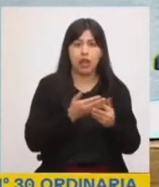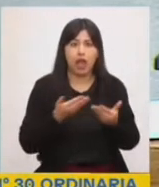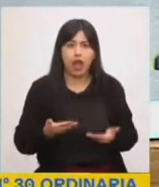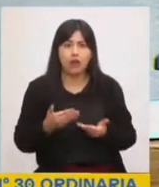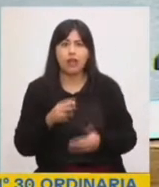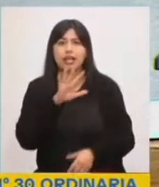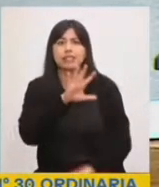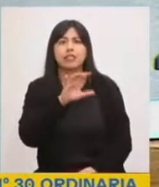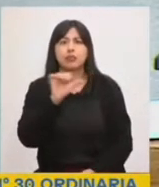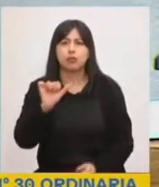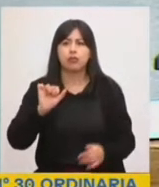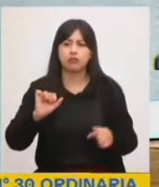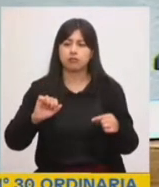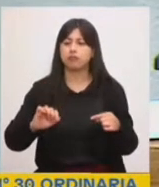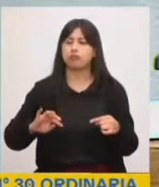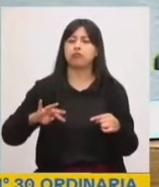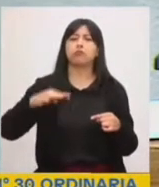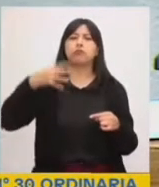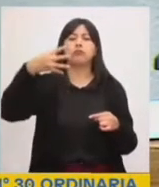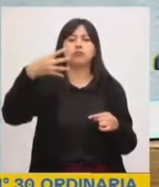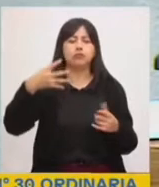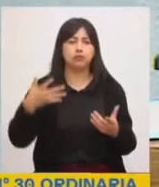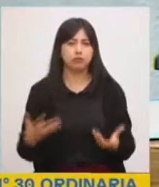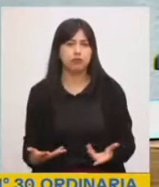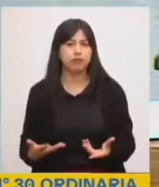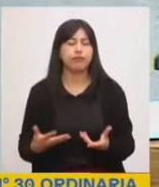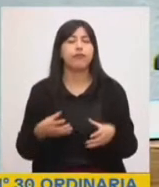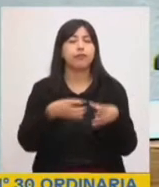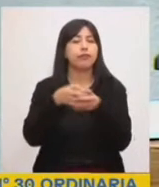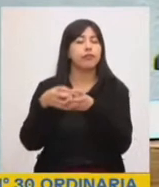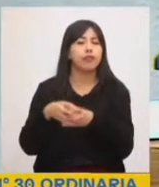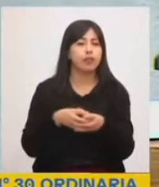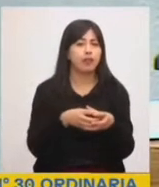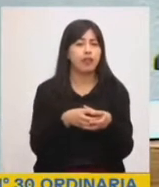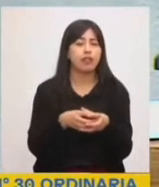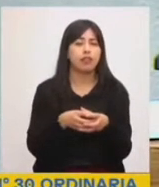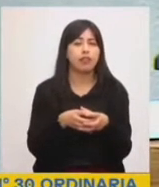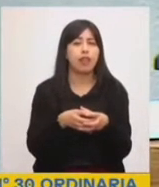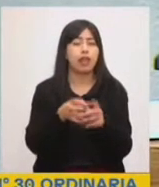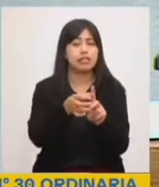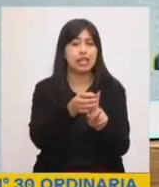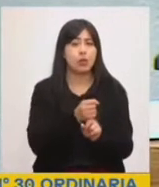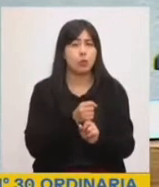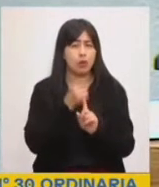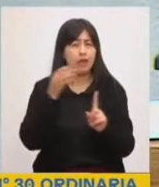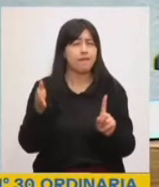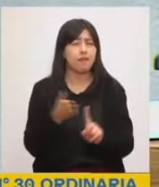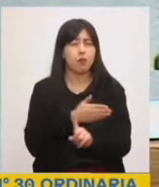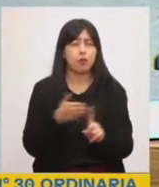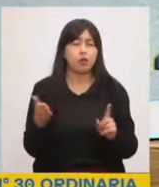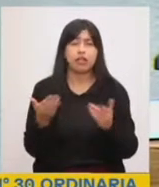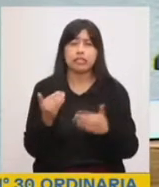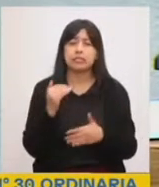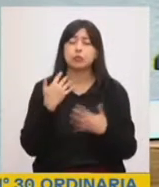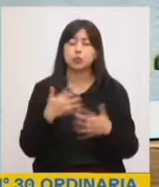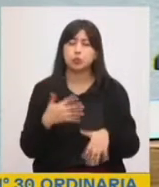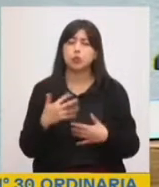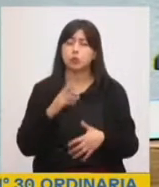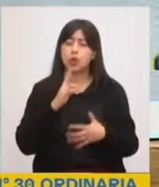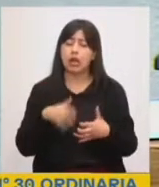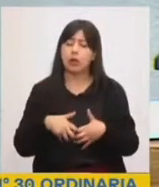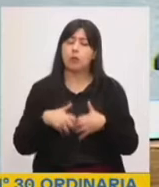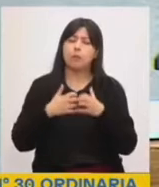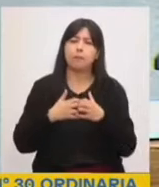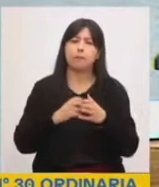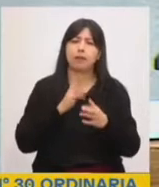años, refleja esta tendencia. Las bandas de secuestradores operan con una violencia y una organización que requiere respuestas igualmente contundentes